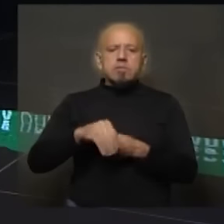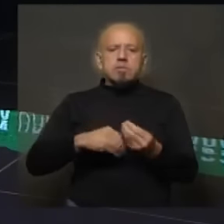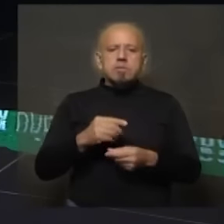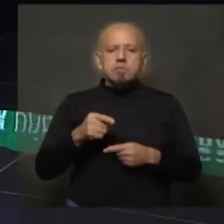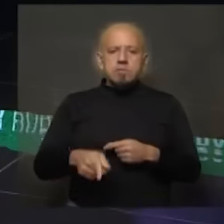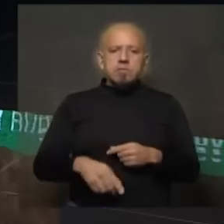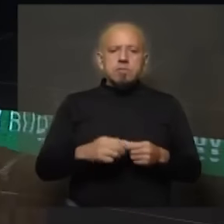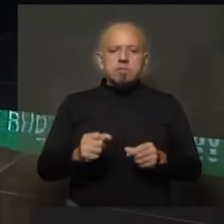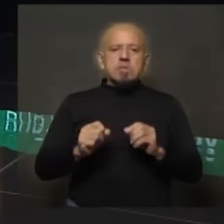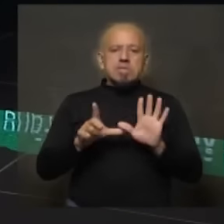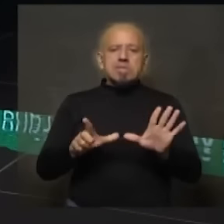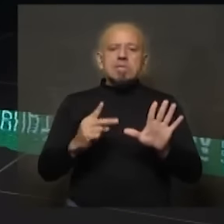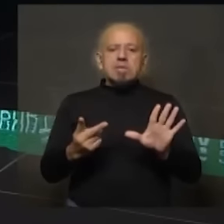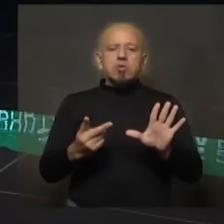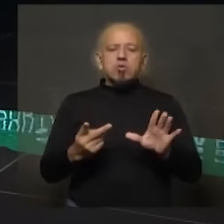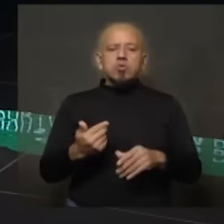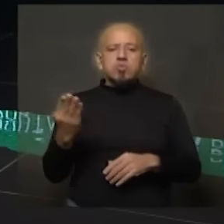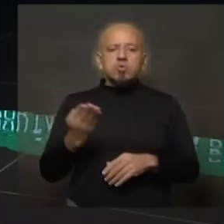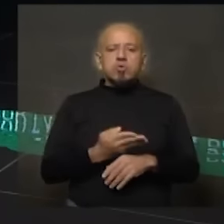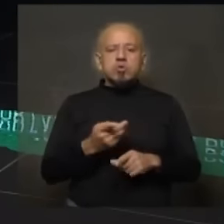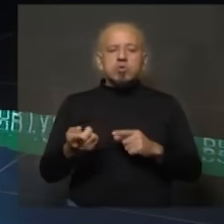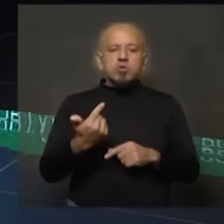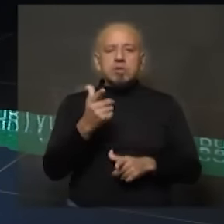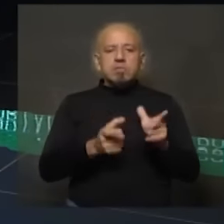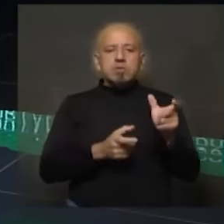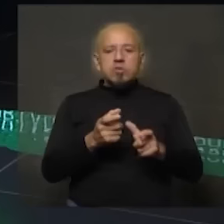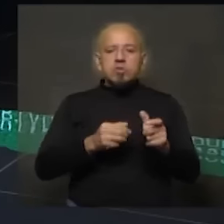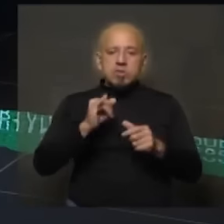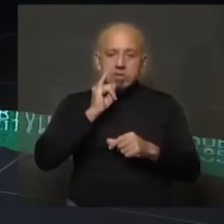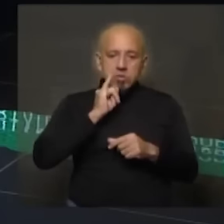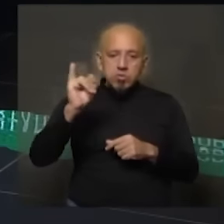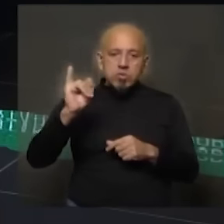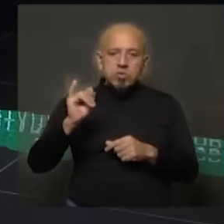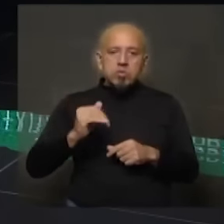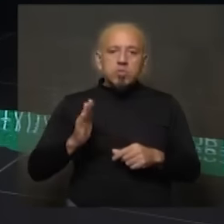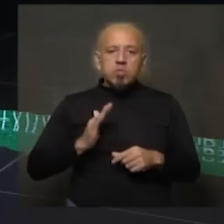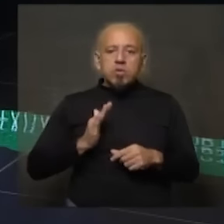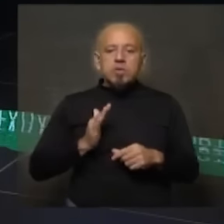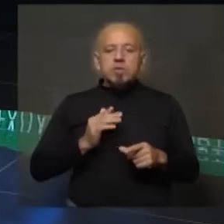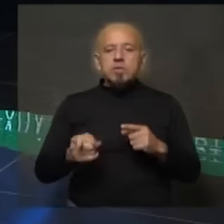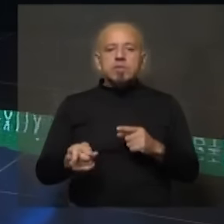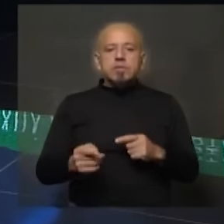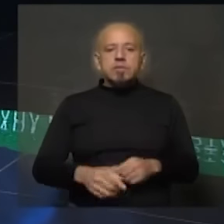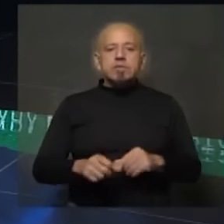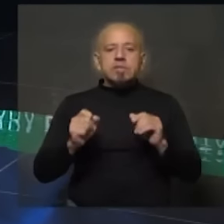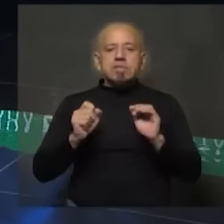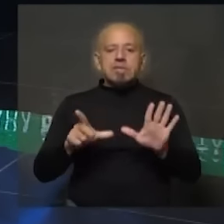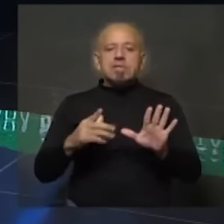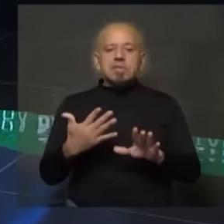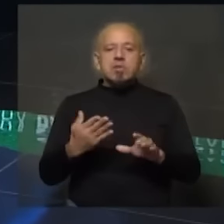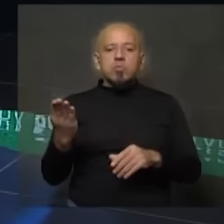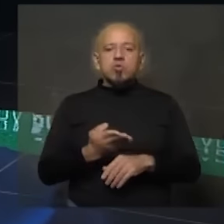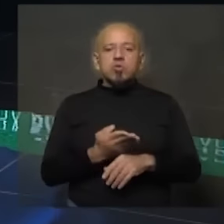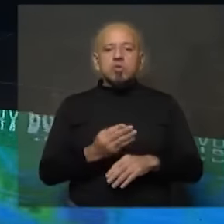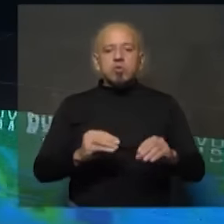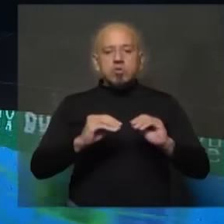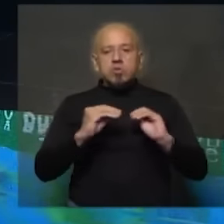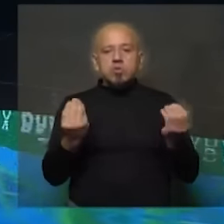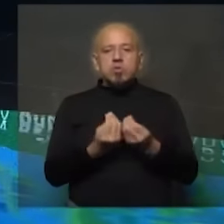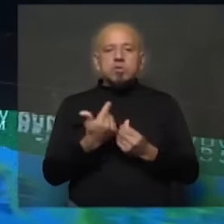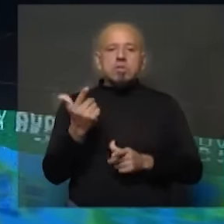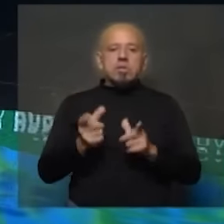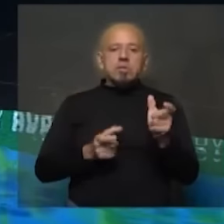en 72% de los casos las víctimas denunciantes son mujeres y en 75% de los casos las